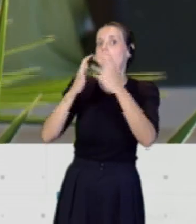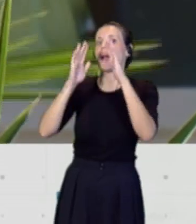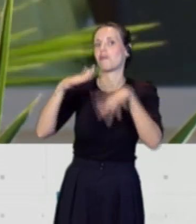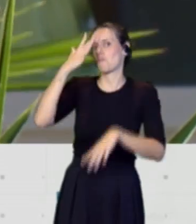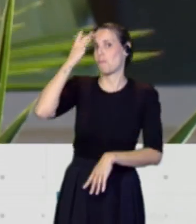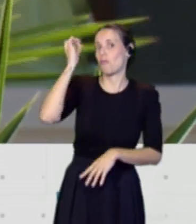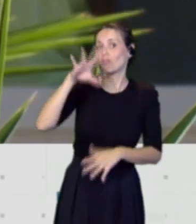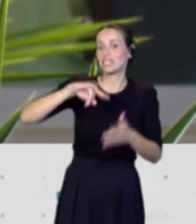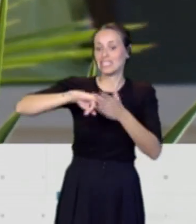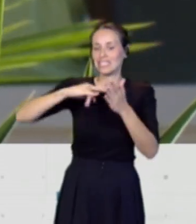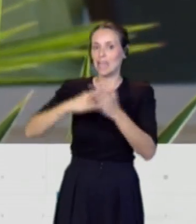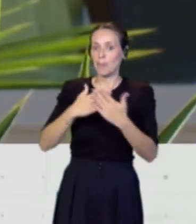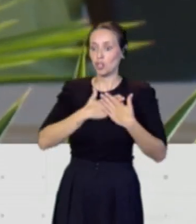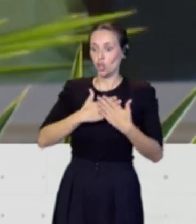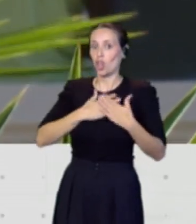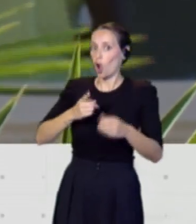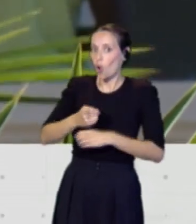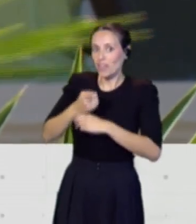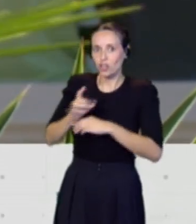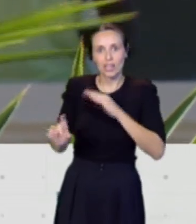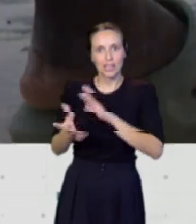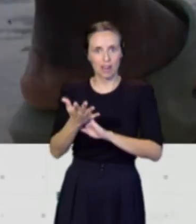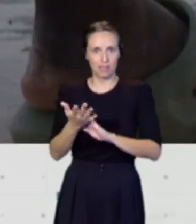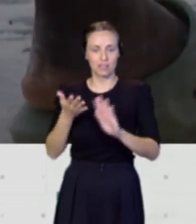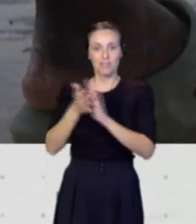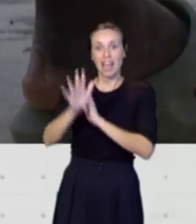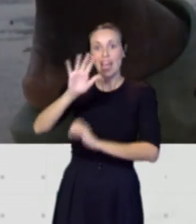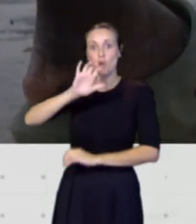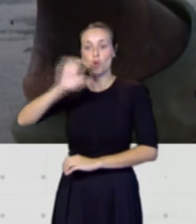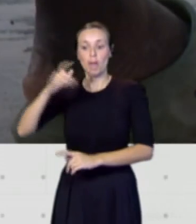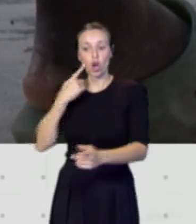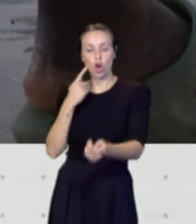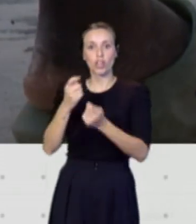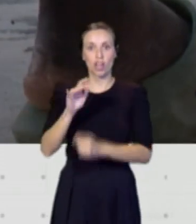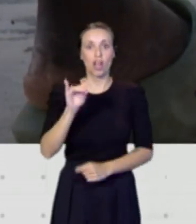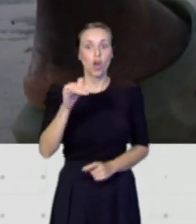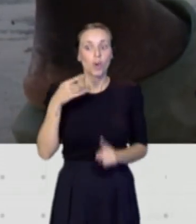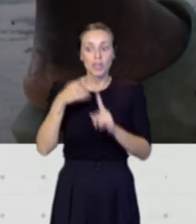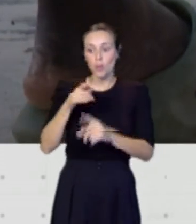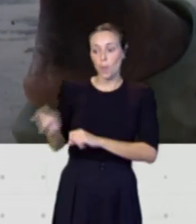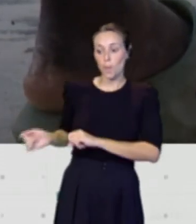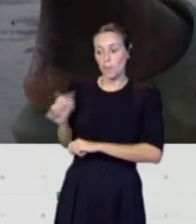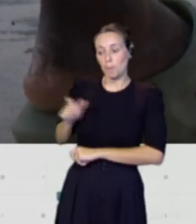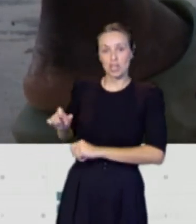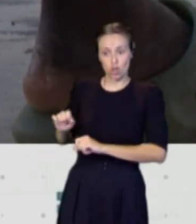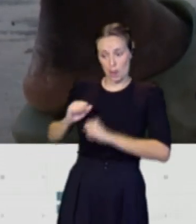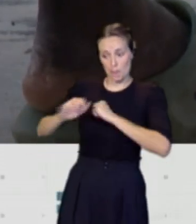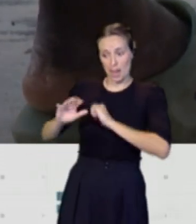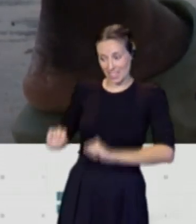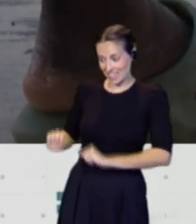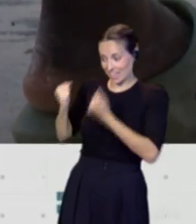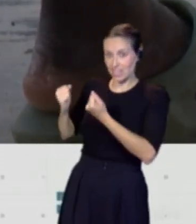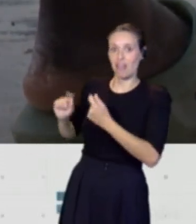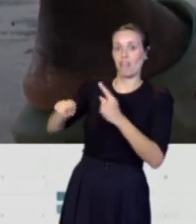creado un sistema de solidaridad obligatoria en el que existe un coordinador europeo de solidaridad que ayuda a la redistribución de personas rescatadas en la mar según llegan